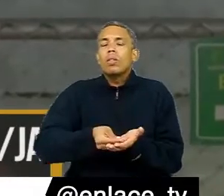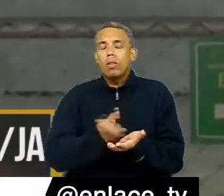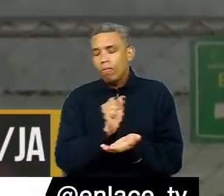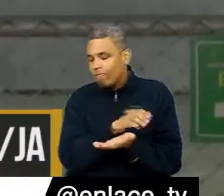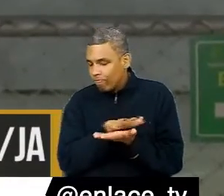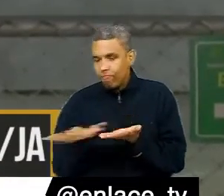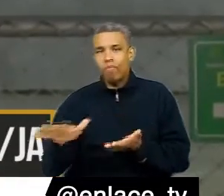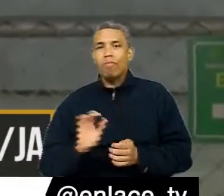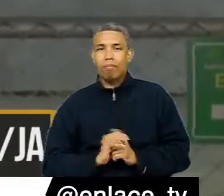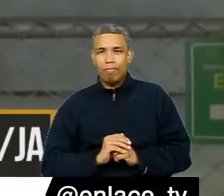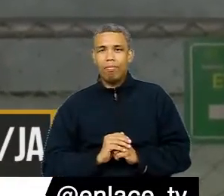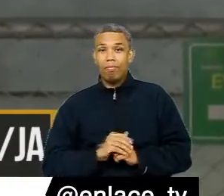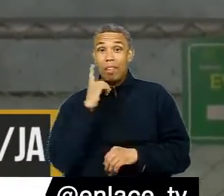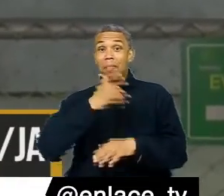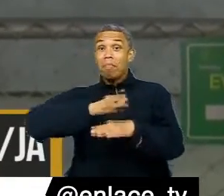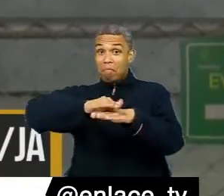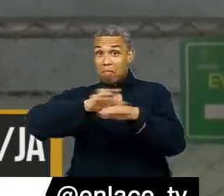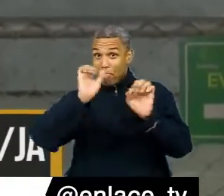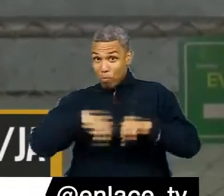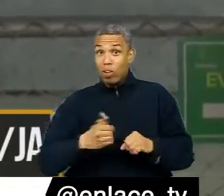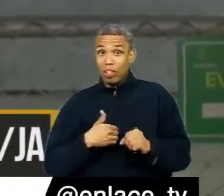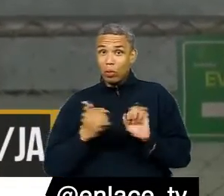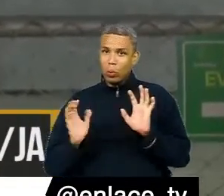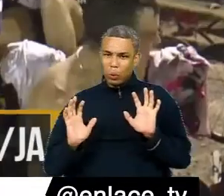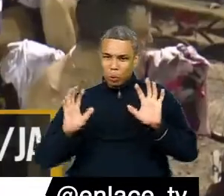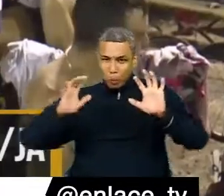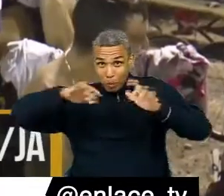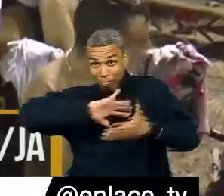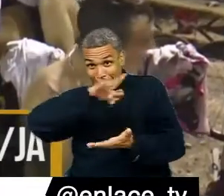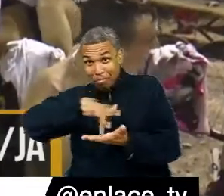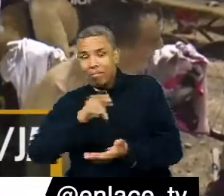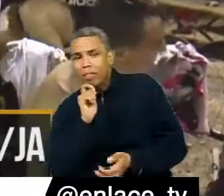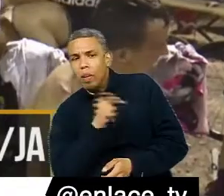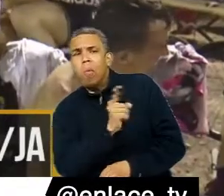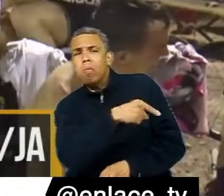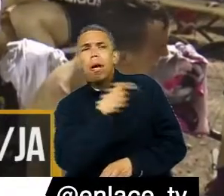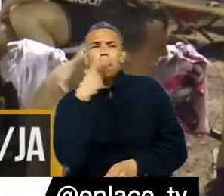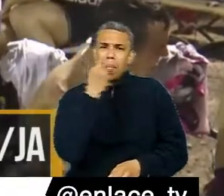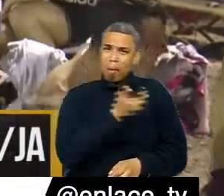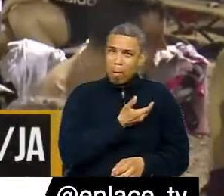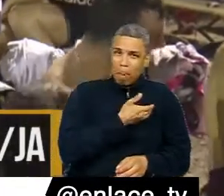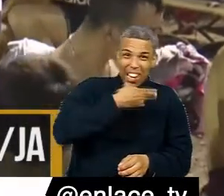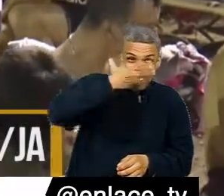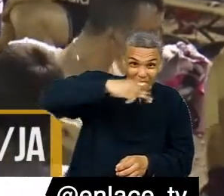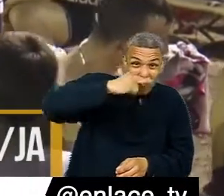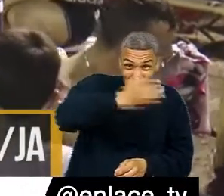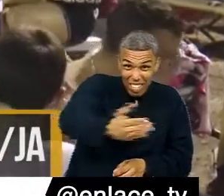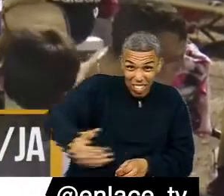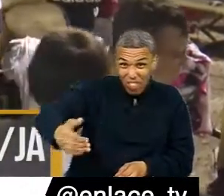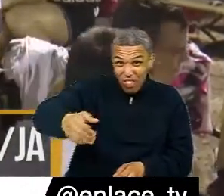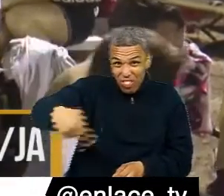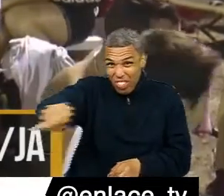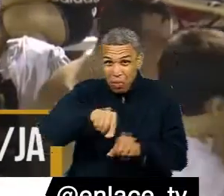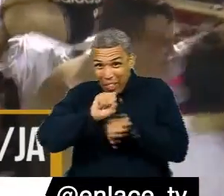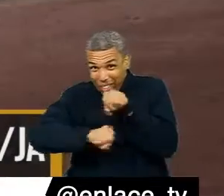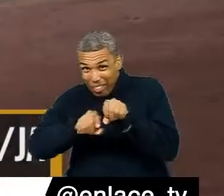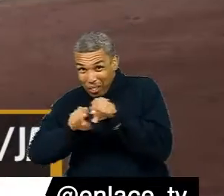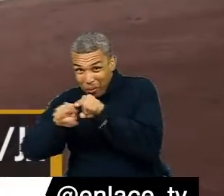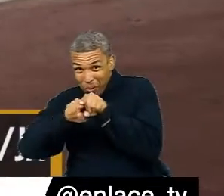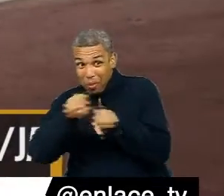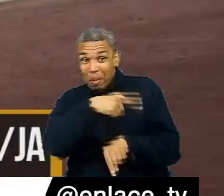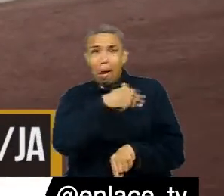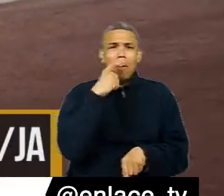degustar cosas que papás del comité tendrán a la venta para recoger fondos para poder fortalecer este deporte.